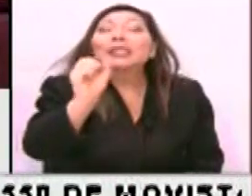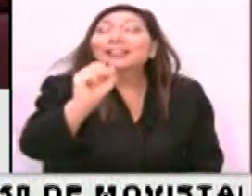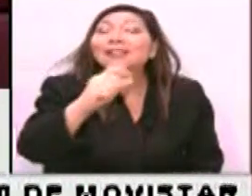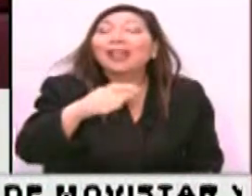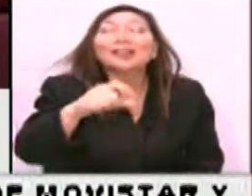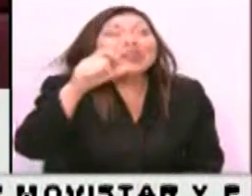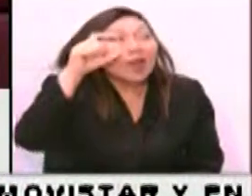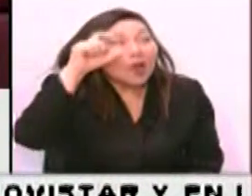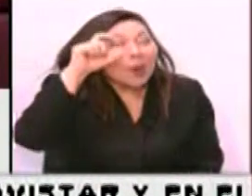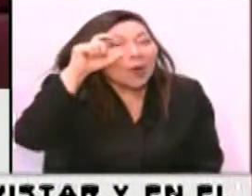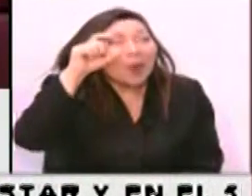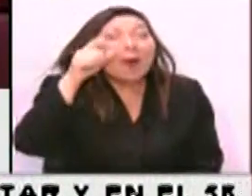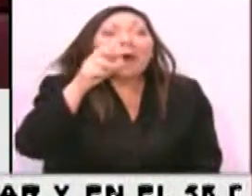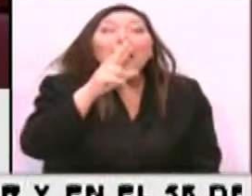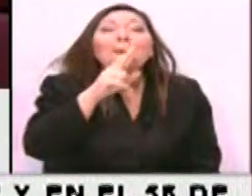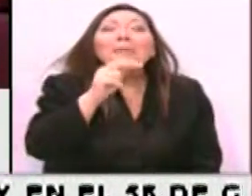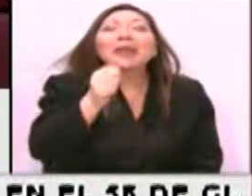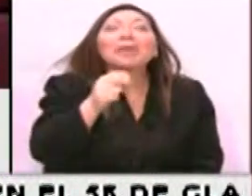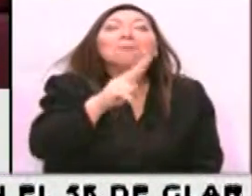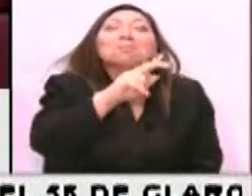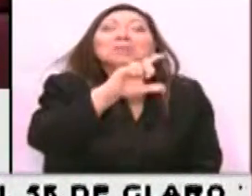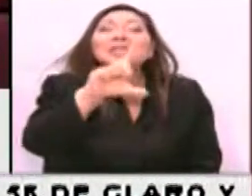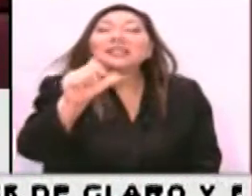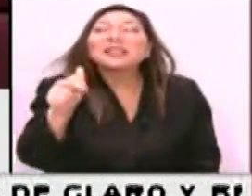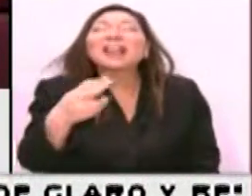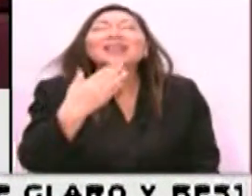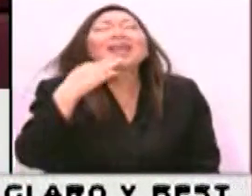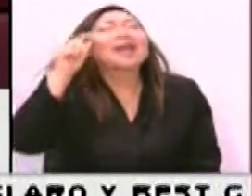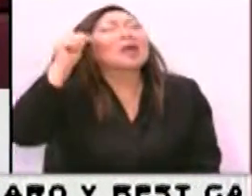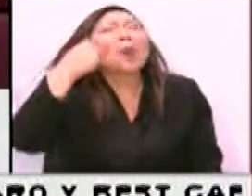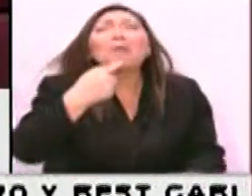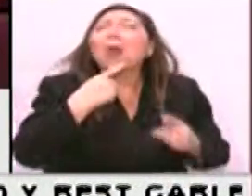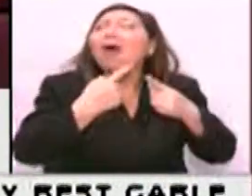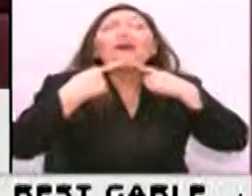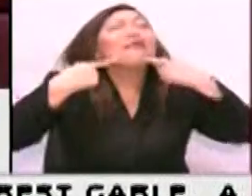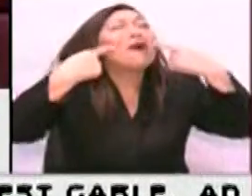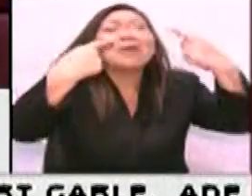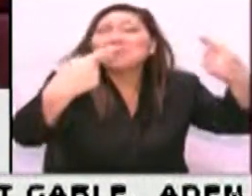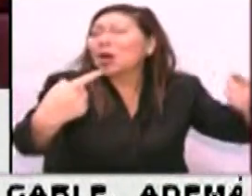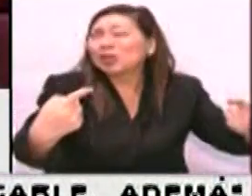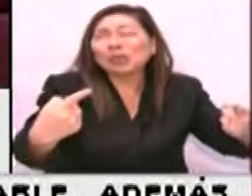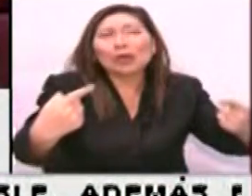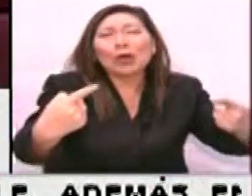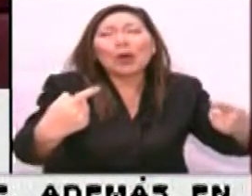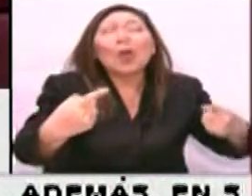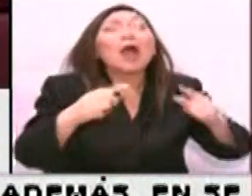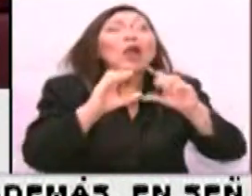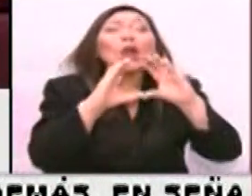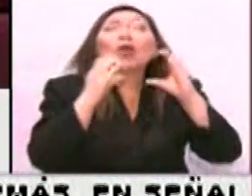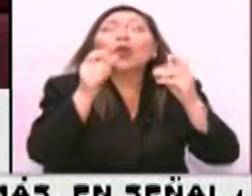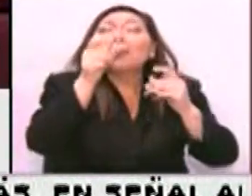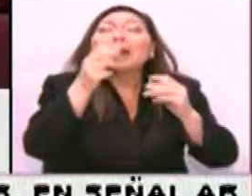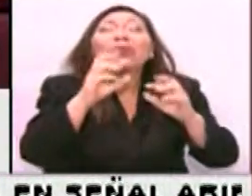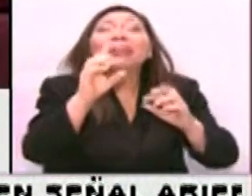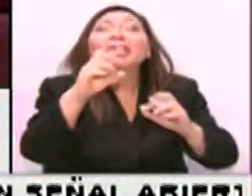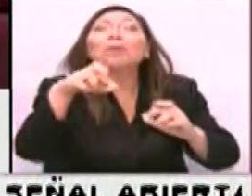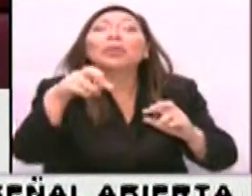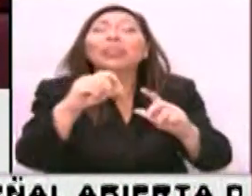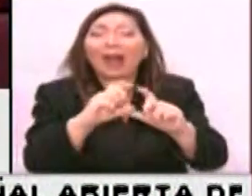de Townsend, de Prealé, de Ramírez del Villar, de Polar? ¿Quién no se acuerda de ellos? De Gálvez, de Porras. De esos nos